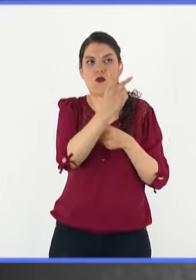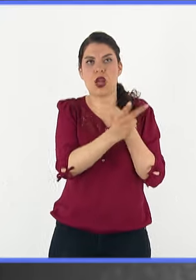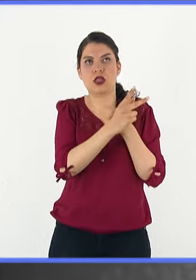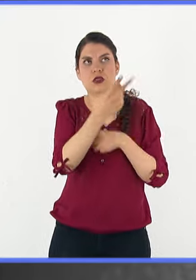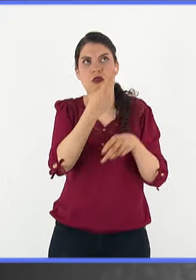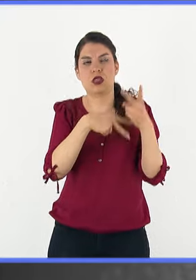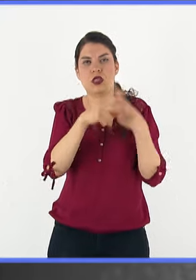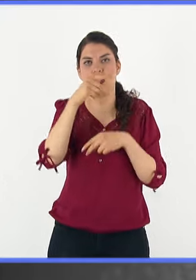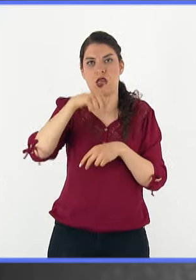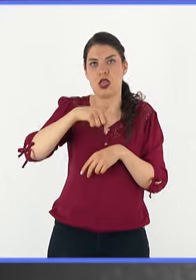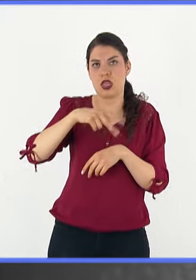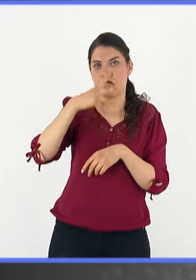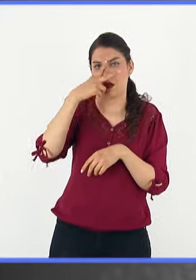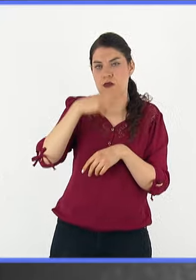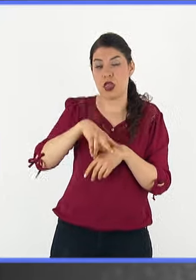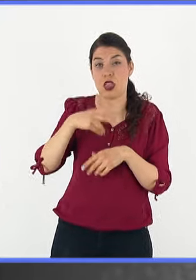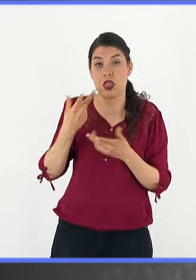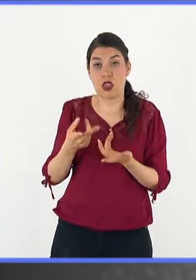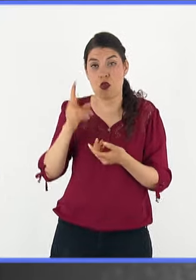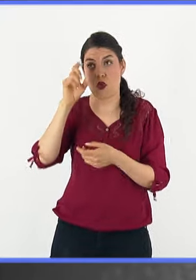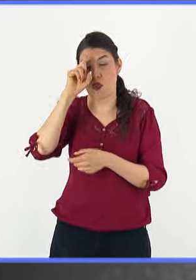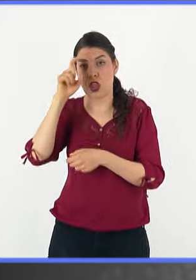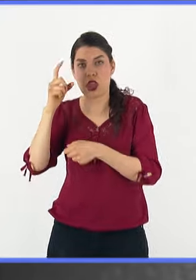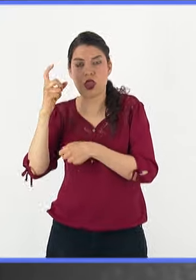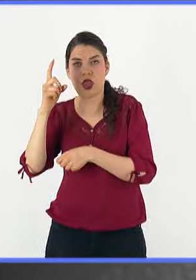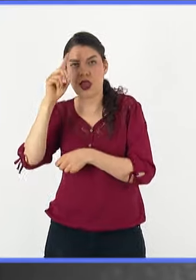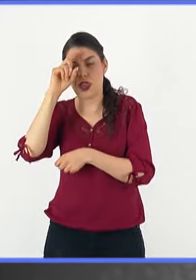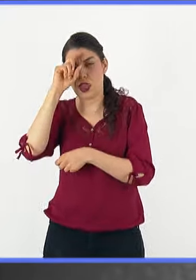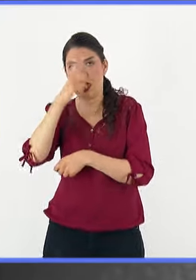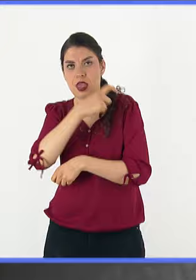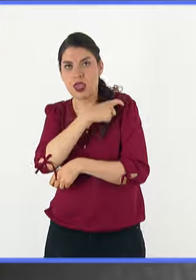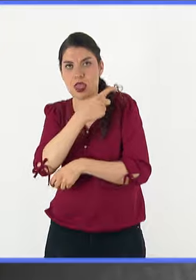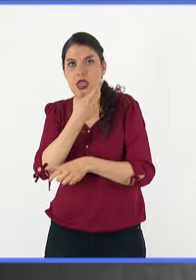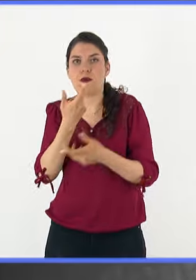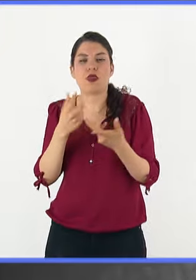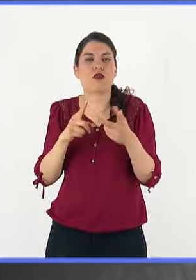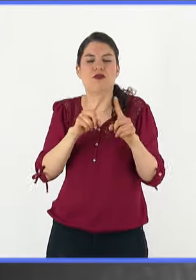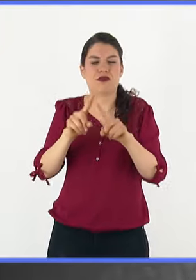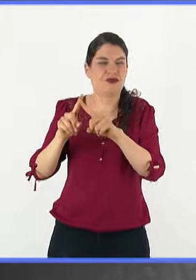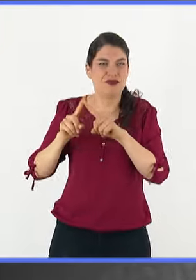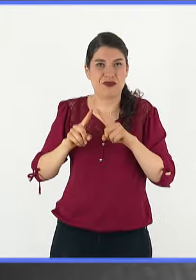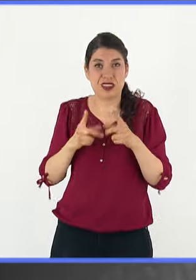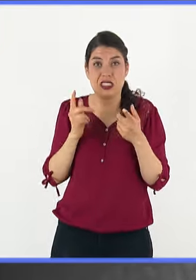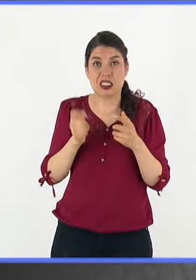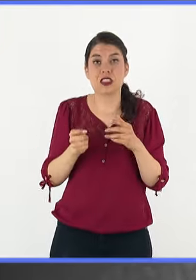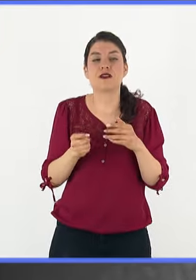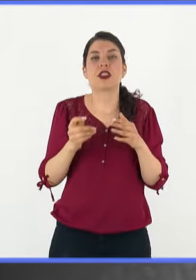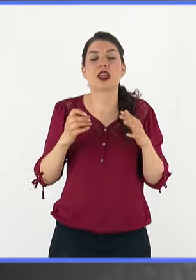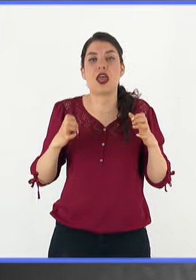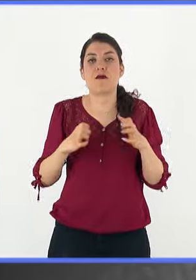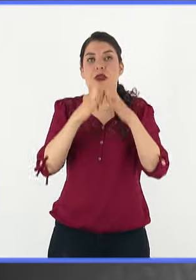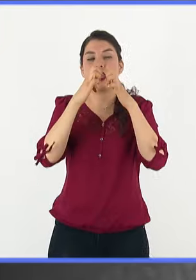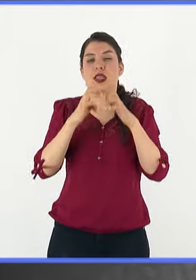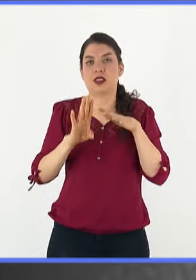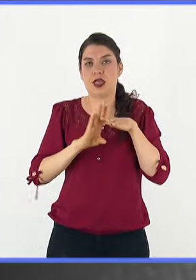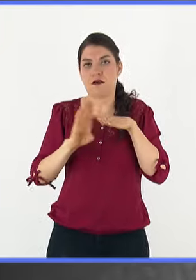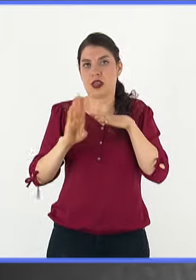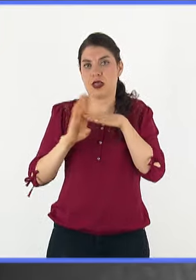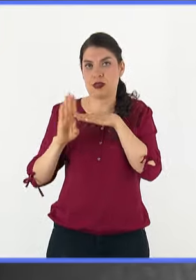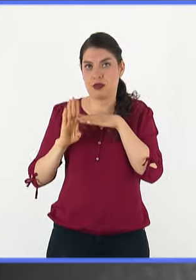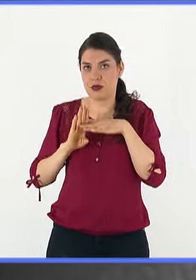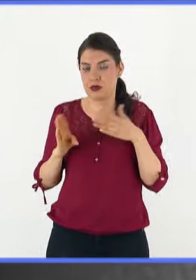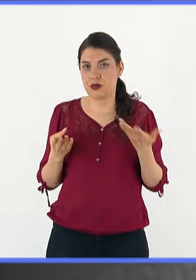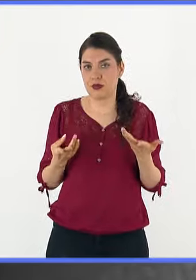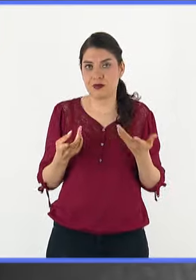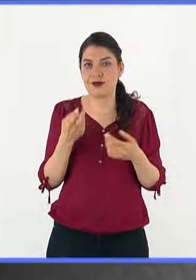Jordania de Egipto de Afganistán es decir que se vuelven alertas migratorias no así se les llama técnicamente Entonces